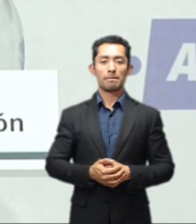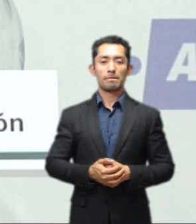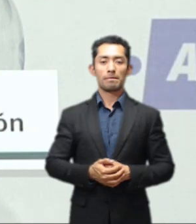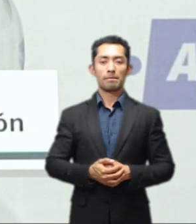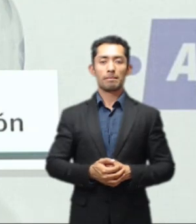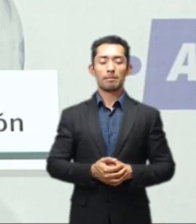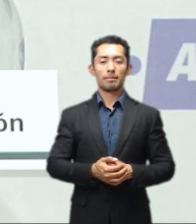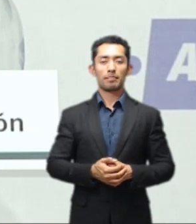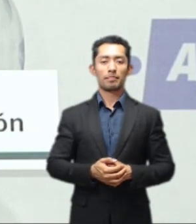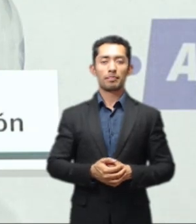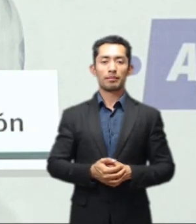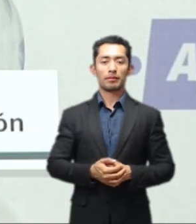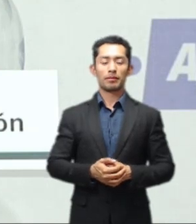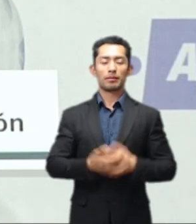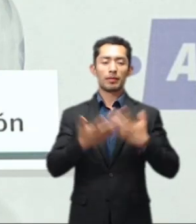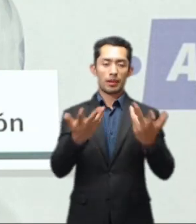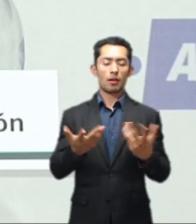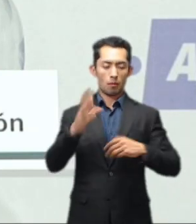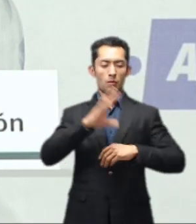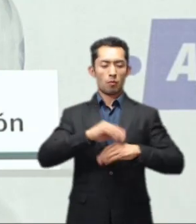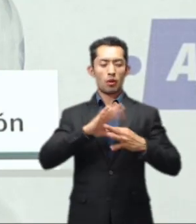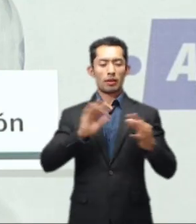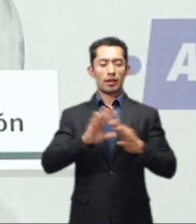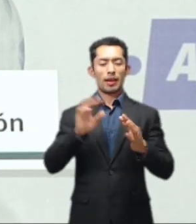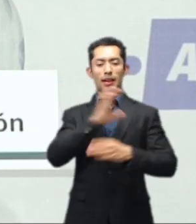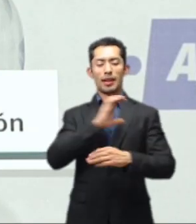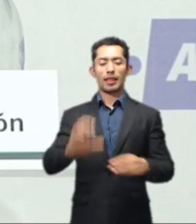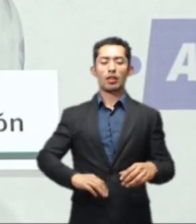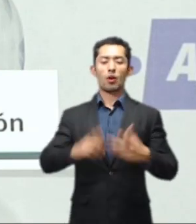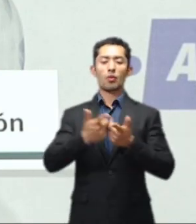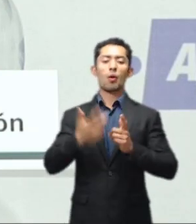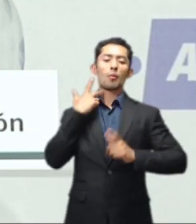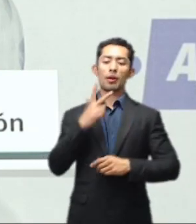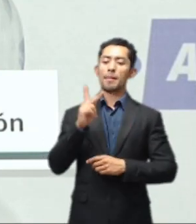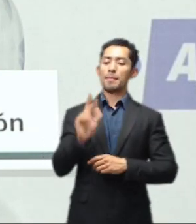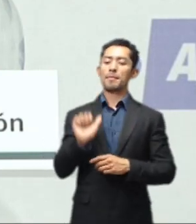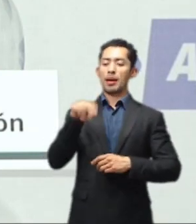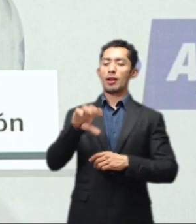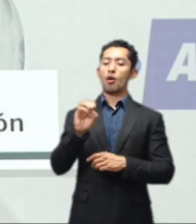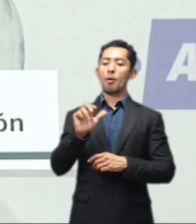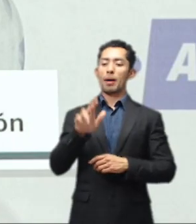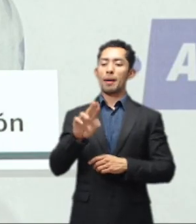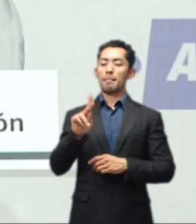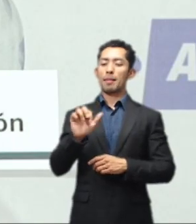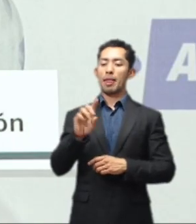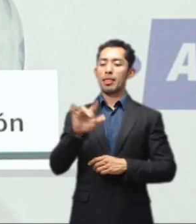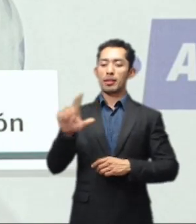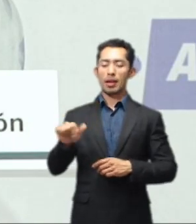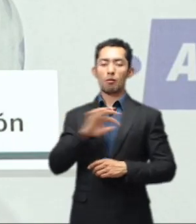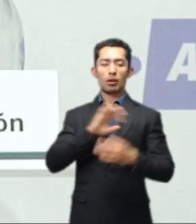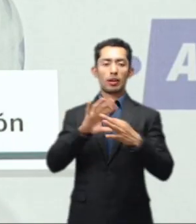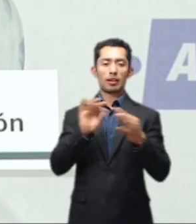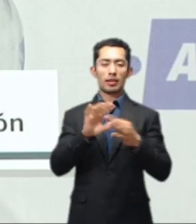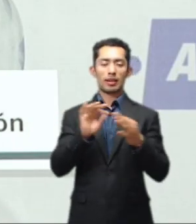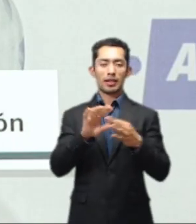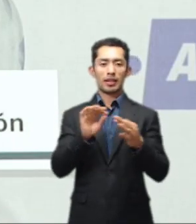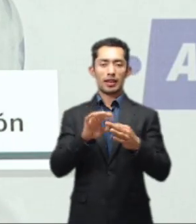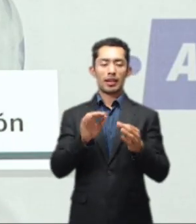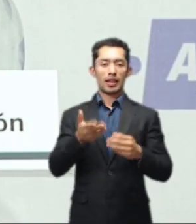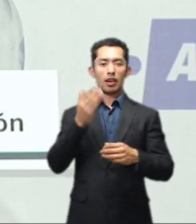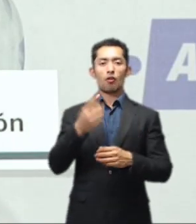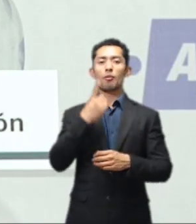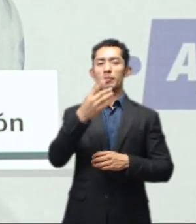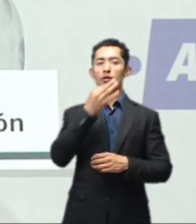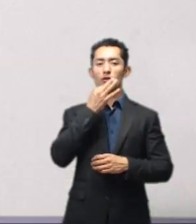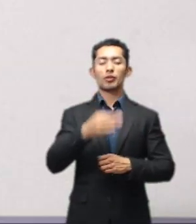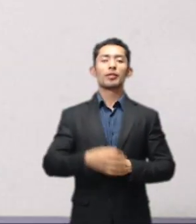cámaras corresponde el uso de la voz al candidato del partido Acción Nacional Omar Padilla tiene usted el uso de la voz Hasta